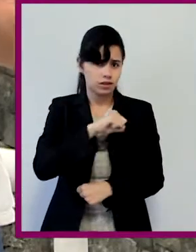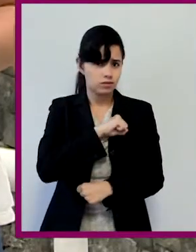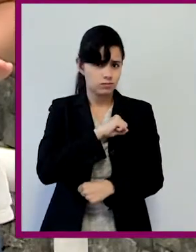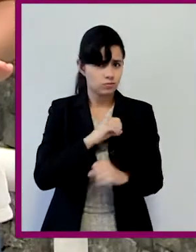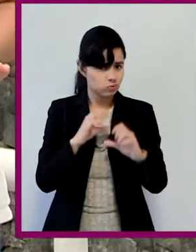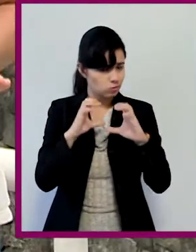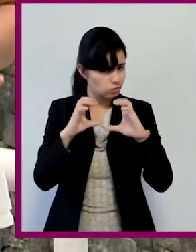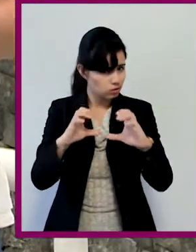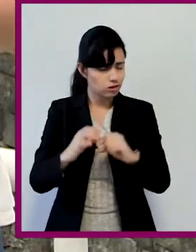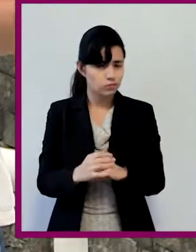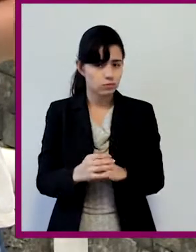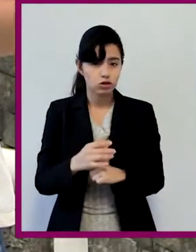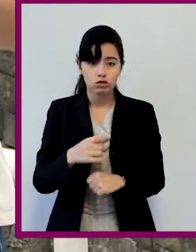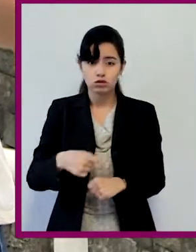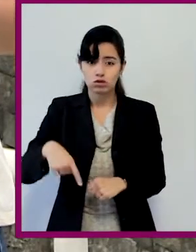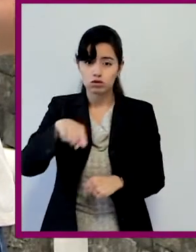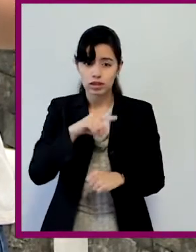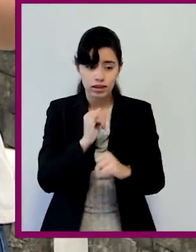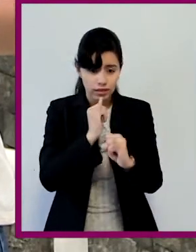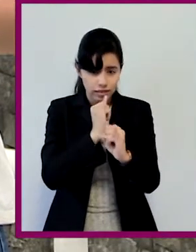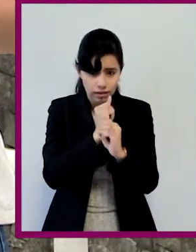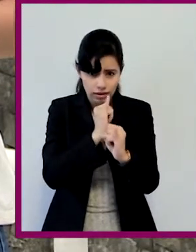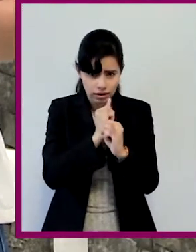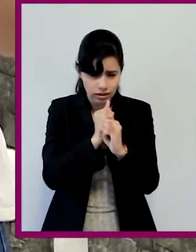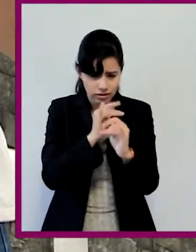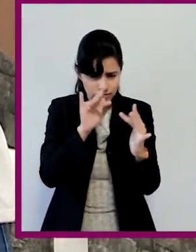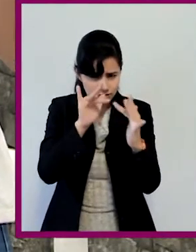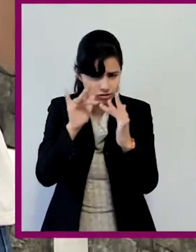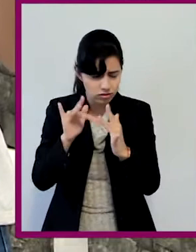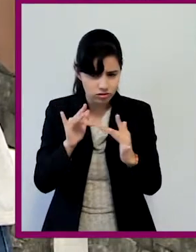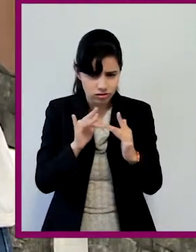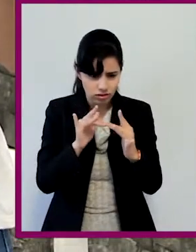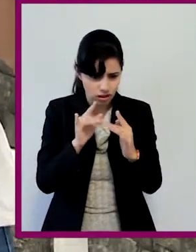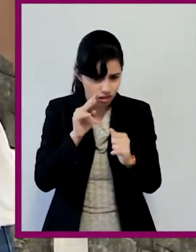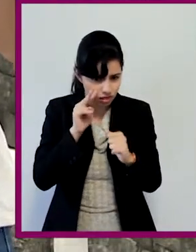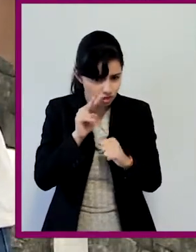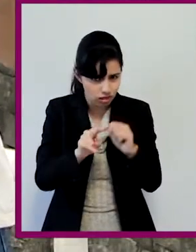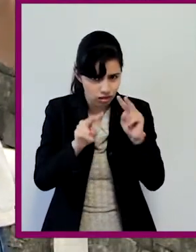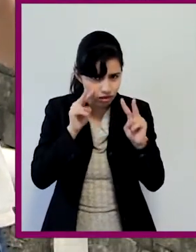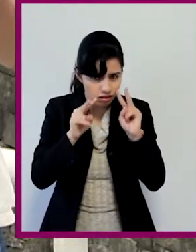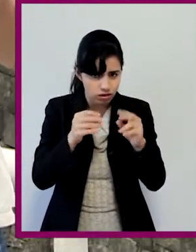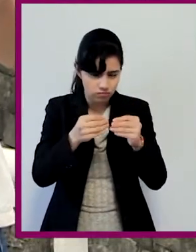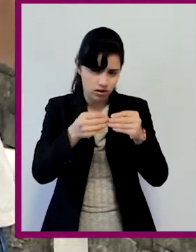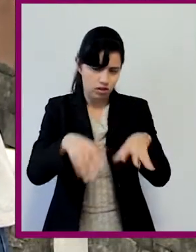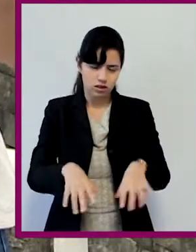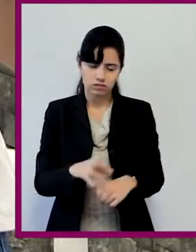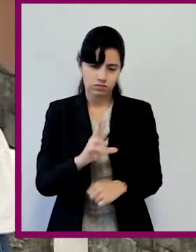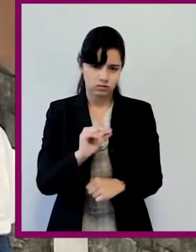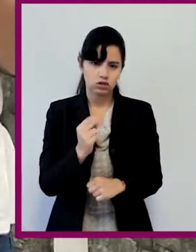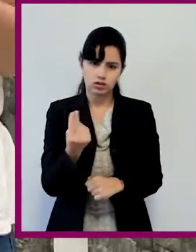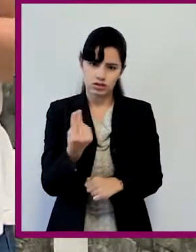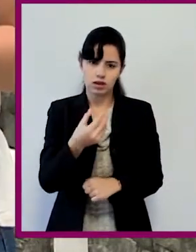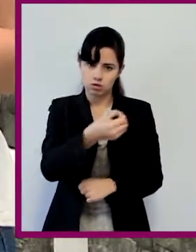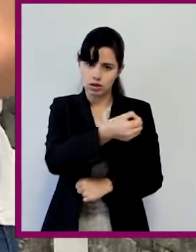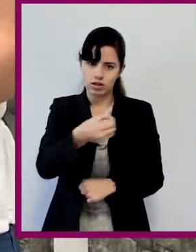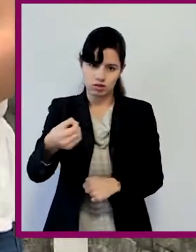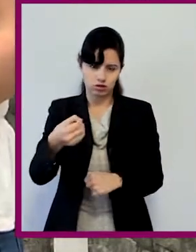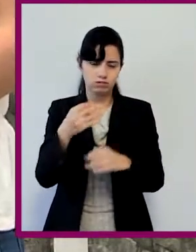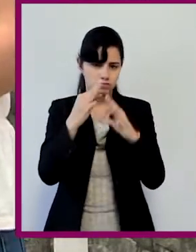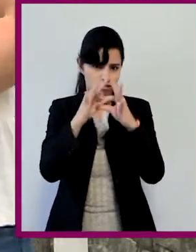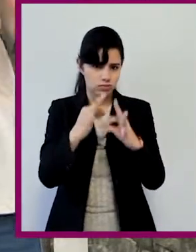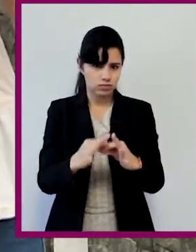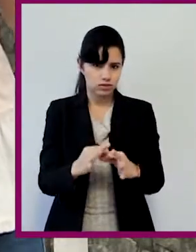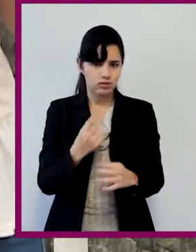te claves en las redes ni te pierdas en el océano digital. Autogestión de tiempos y planeación de actividades. Esto y más en Jóvenes